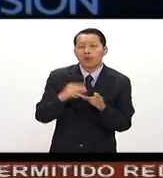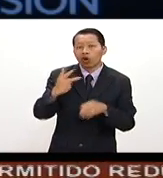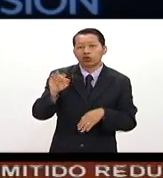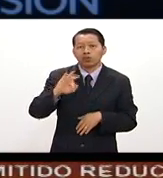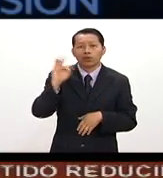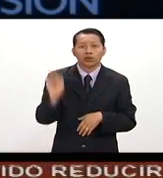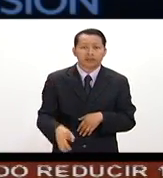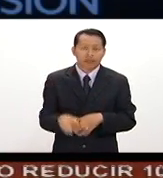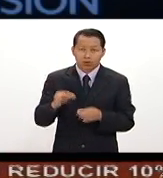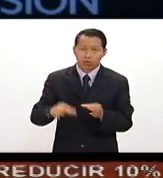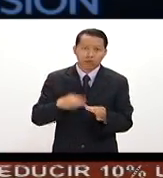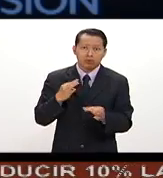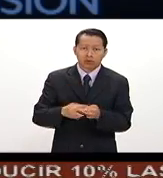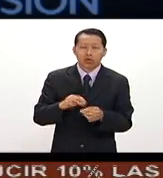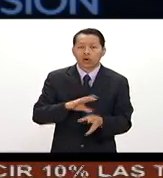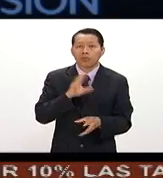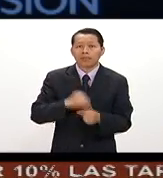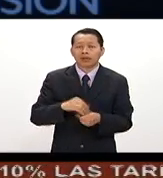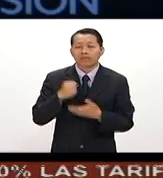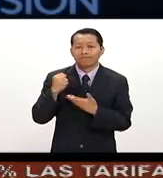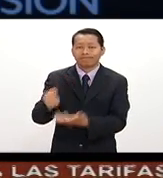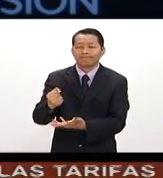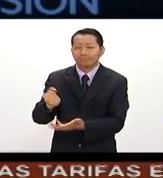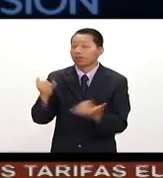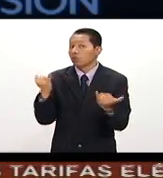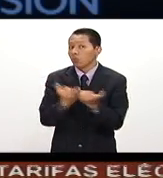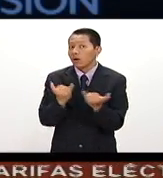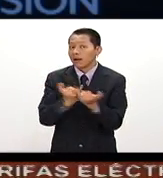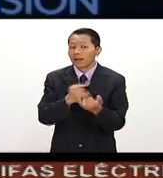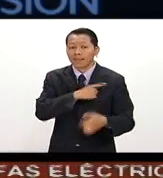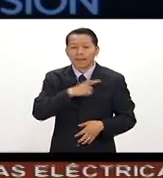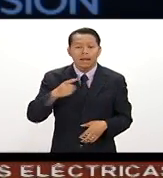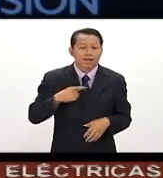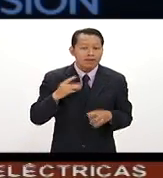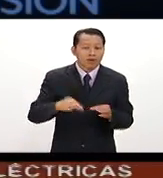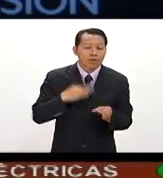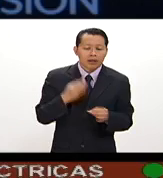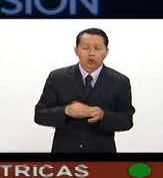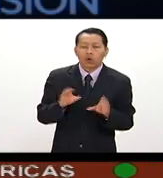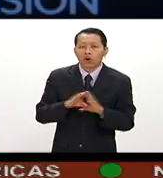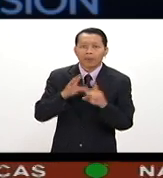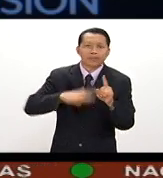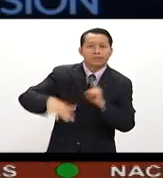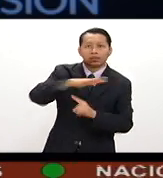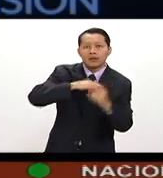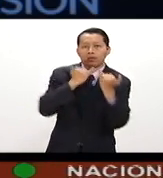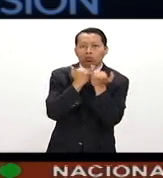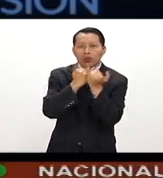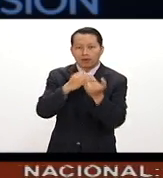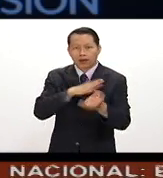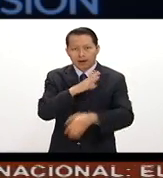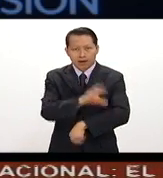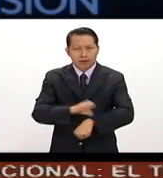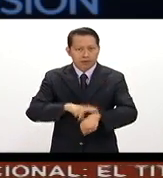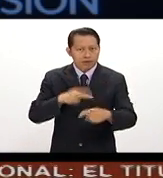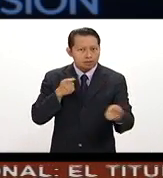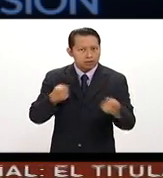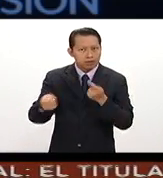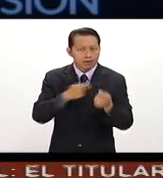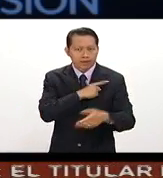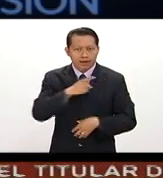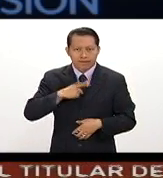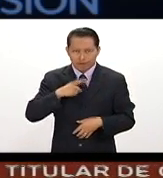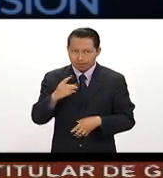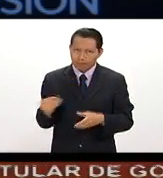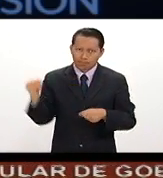en términos reales en su presupuesto. Y habrá de hacerlo en un contexto en donde por la vía de gestión tendrá que incrementar